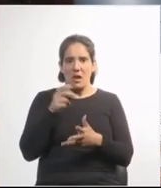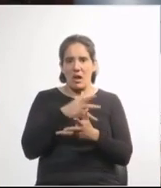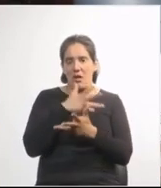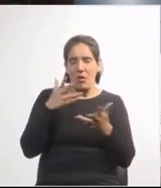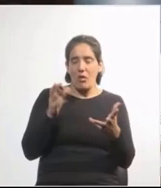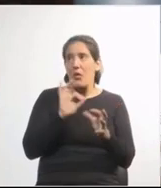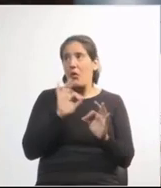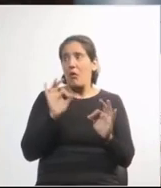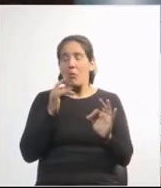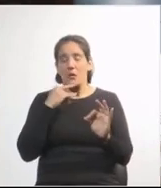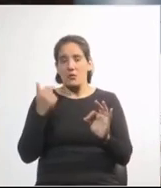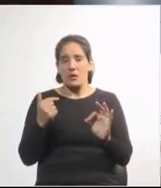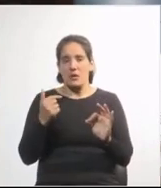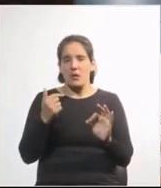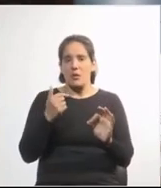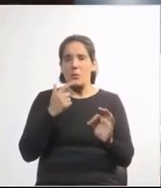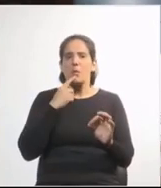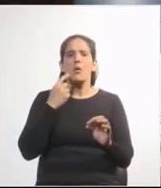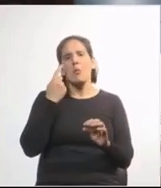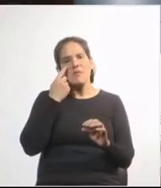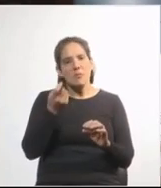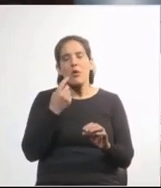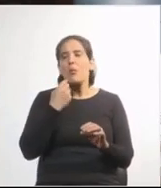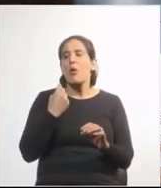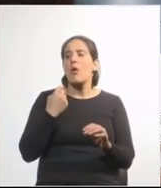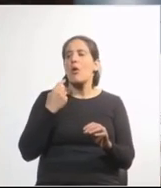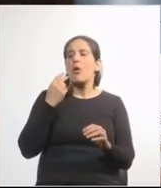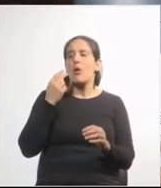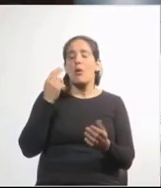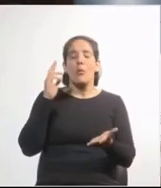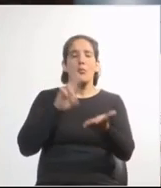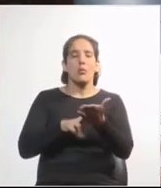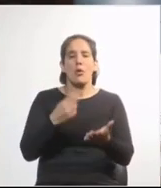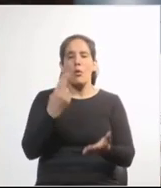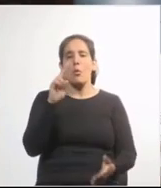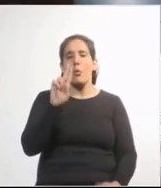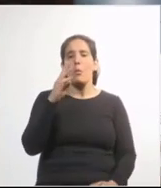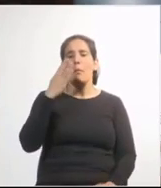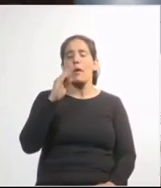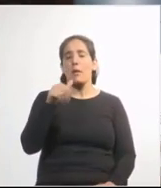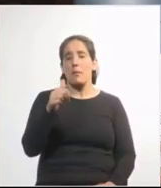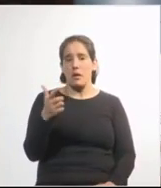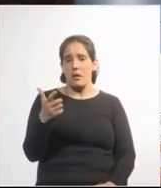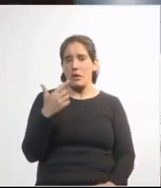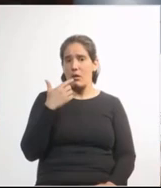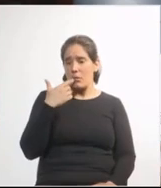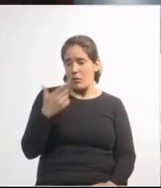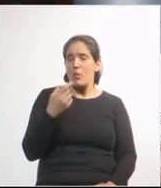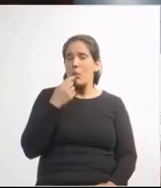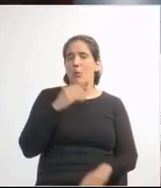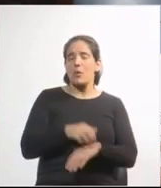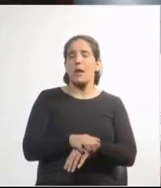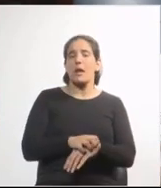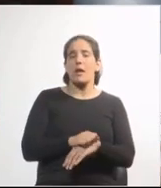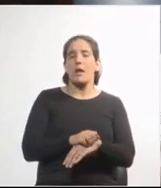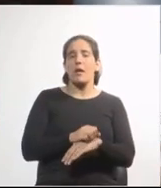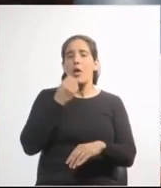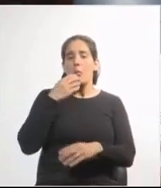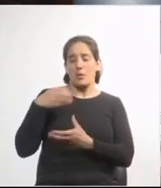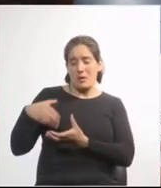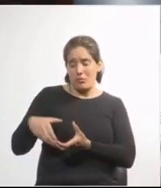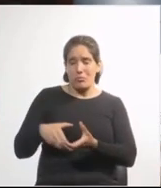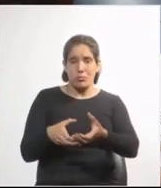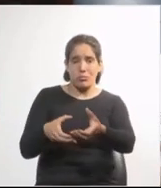observado con el episodio de la sanción a la UPM finalmente levantada, por haber derivado desde un